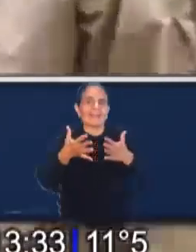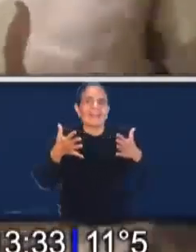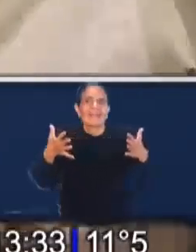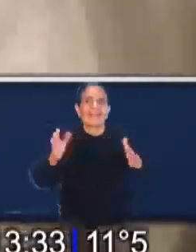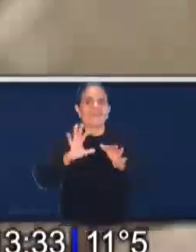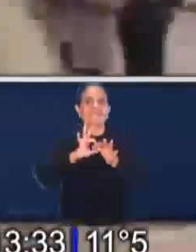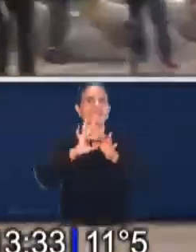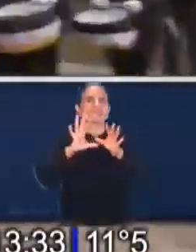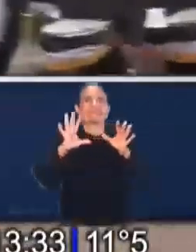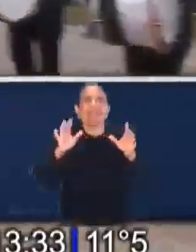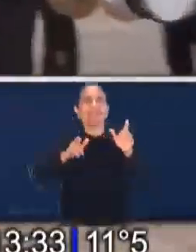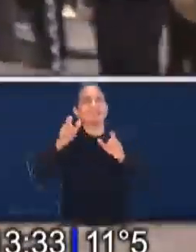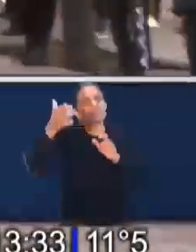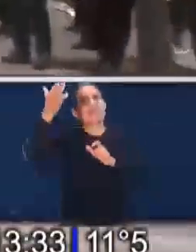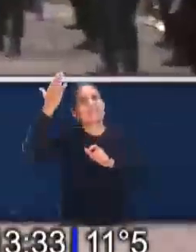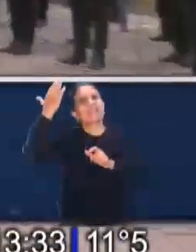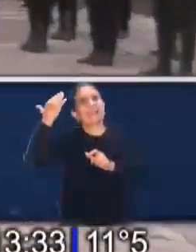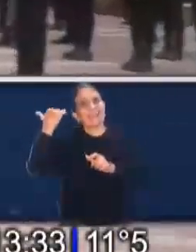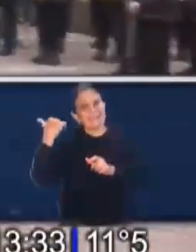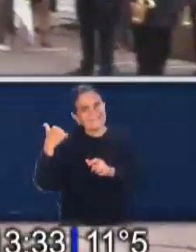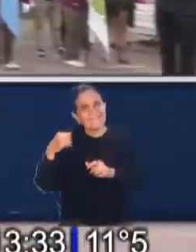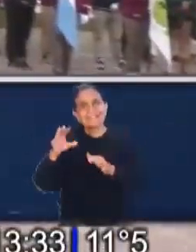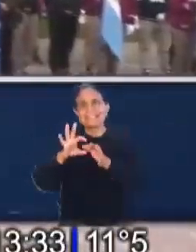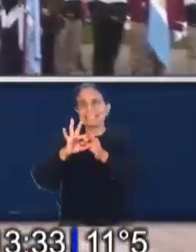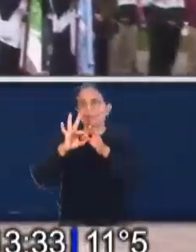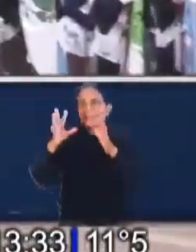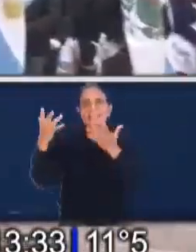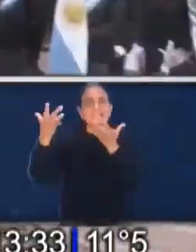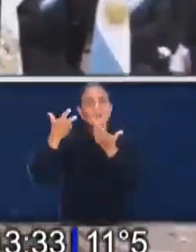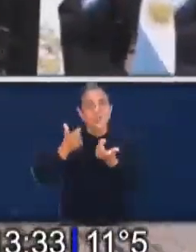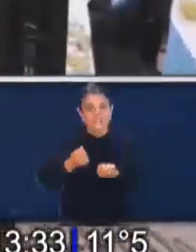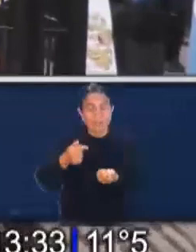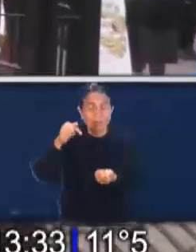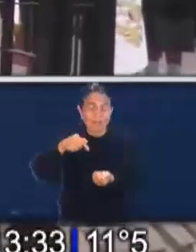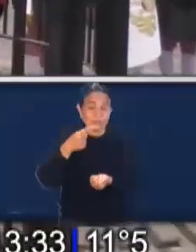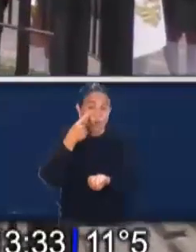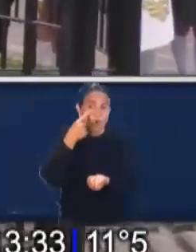nuestros próceres, los que lo declararon la independencia de nuestra patria, ¿no?